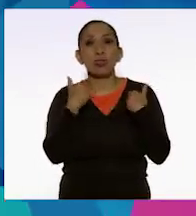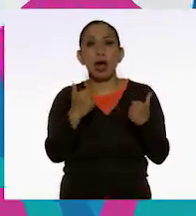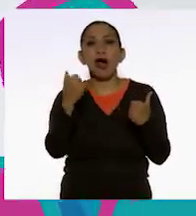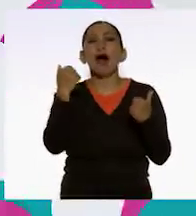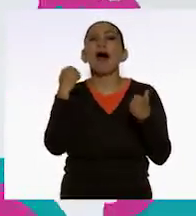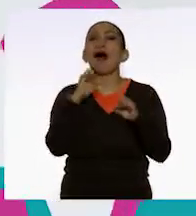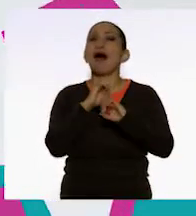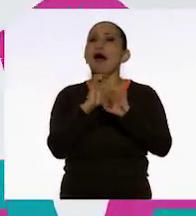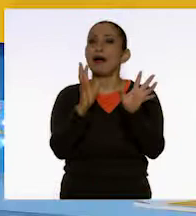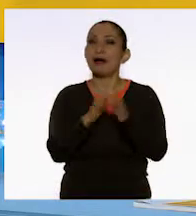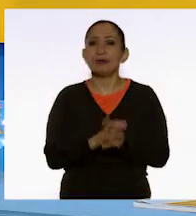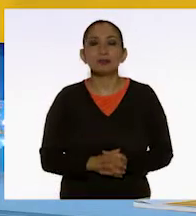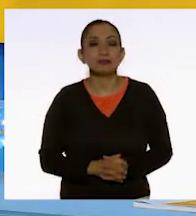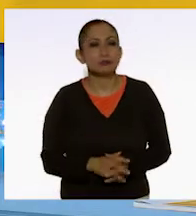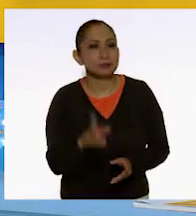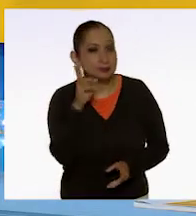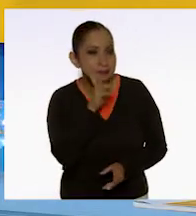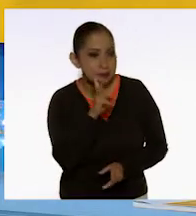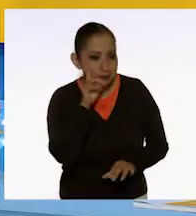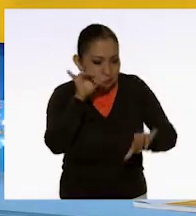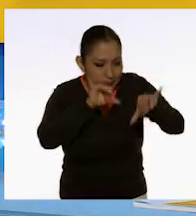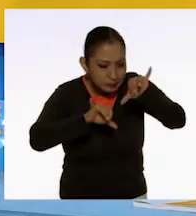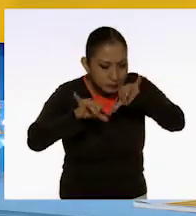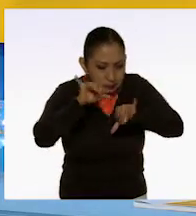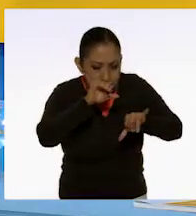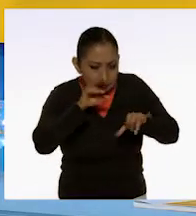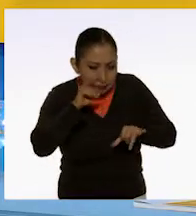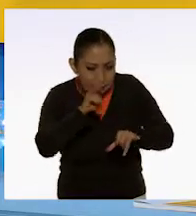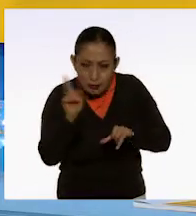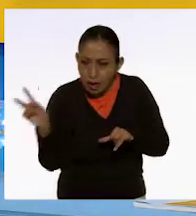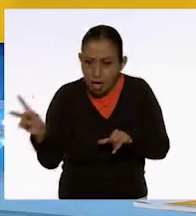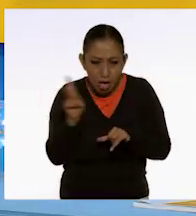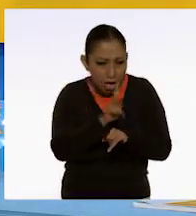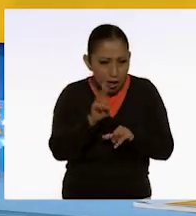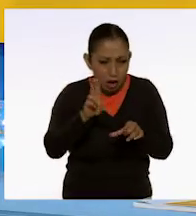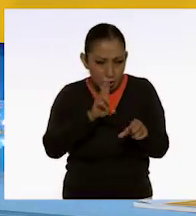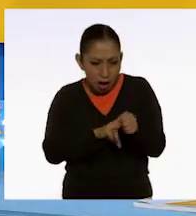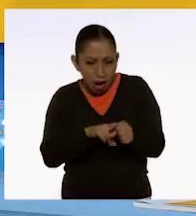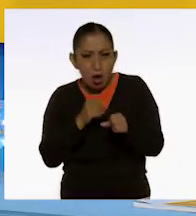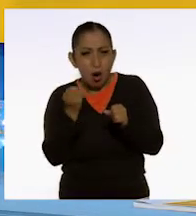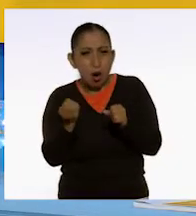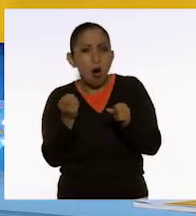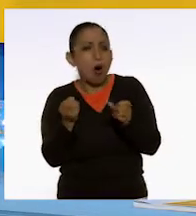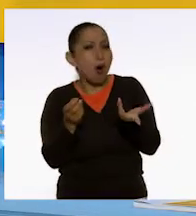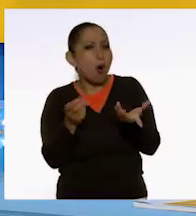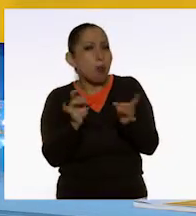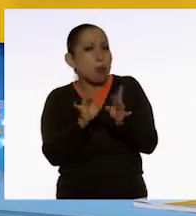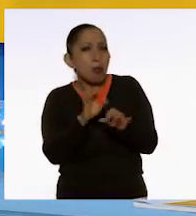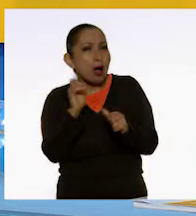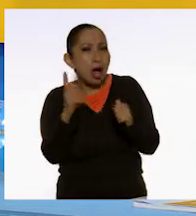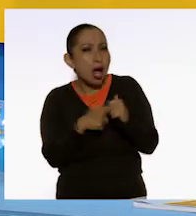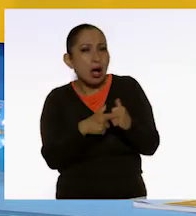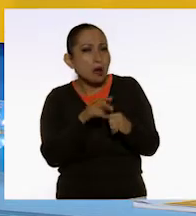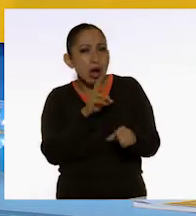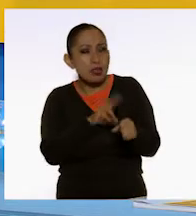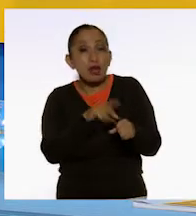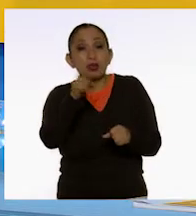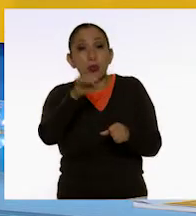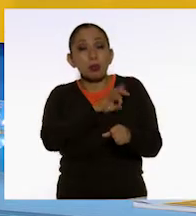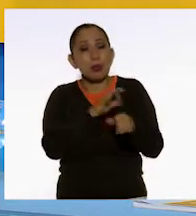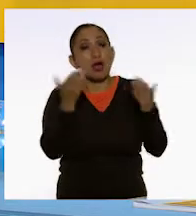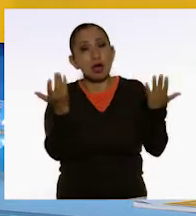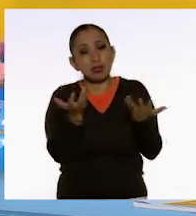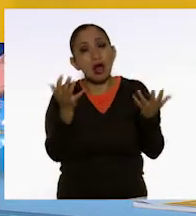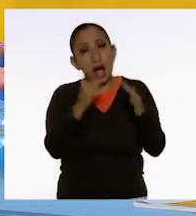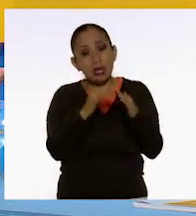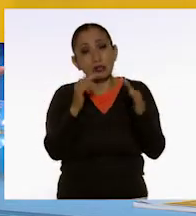comprensión. Experimentos para recrear fenómenos o partes de procesos naturales que pueden repetir en casa con